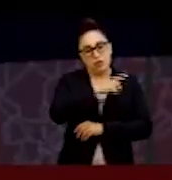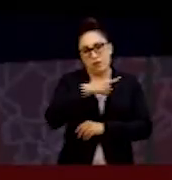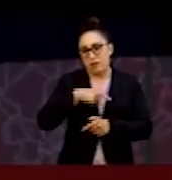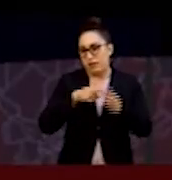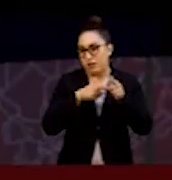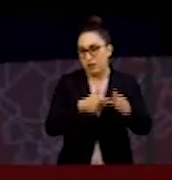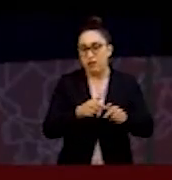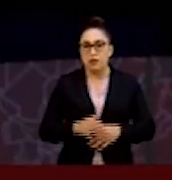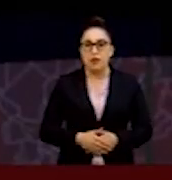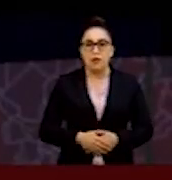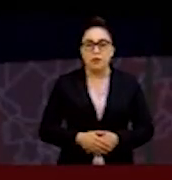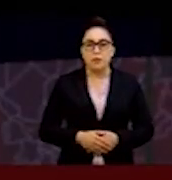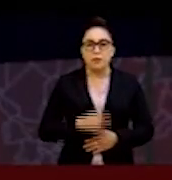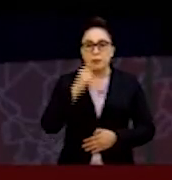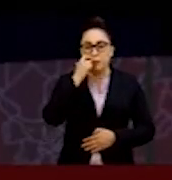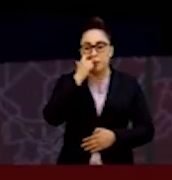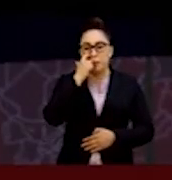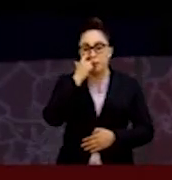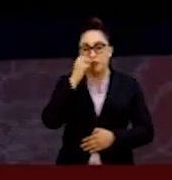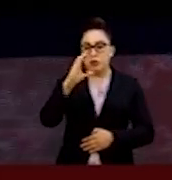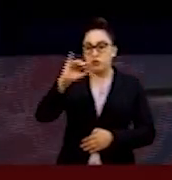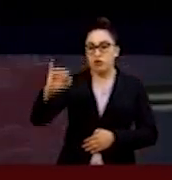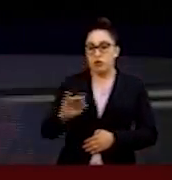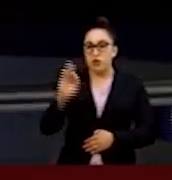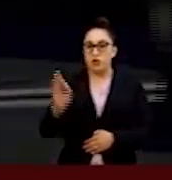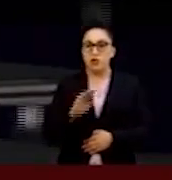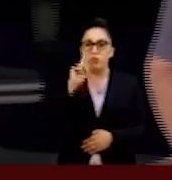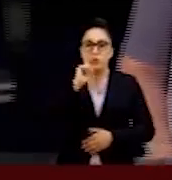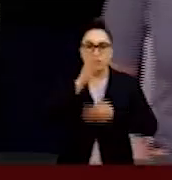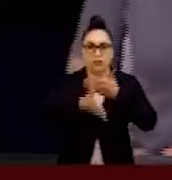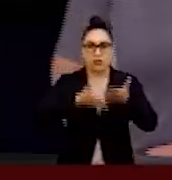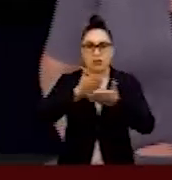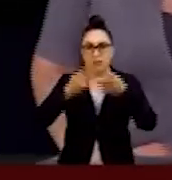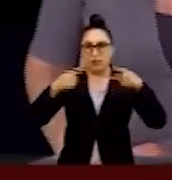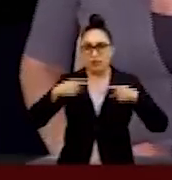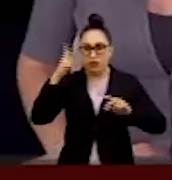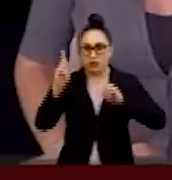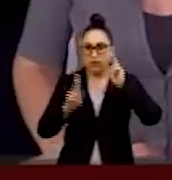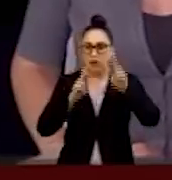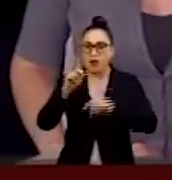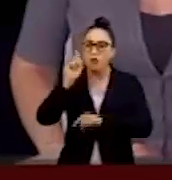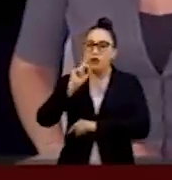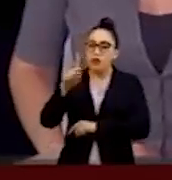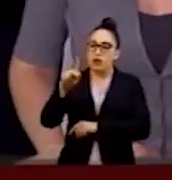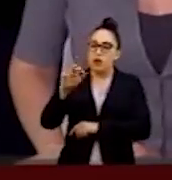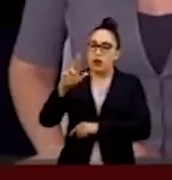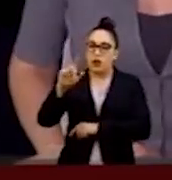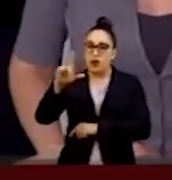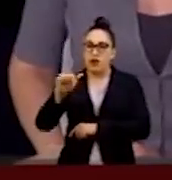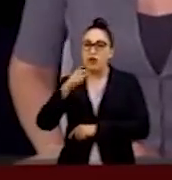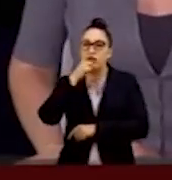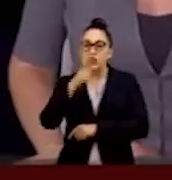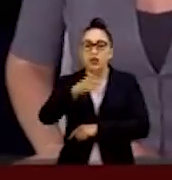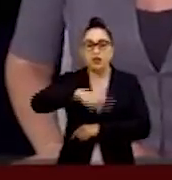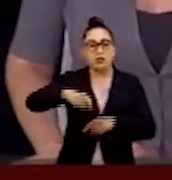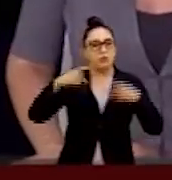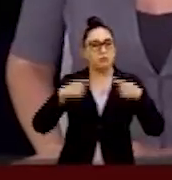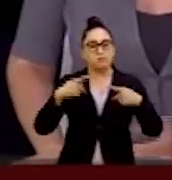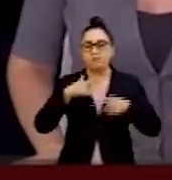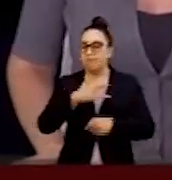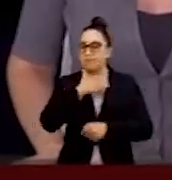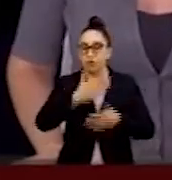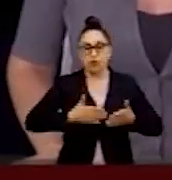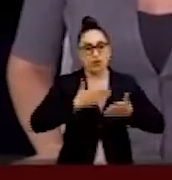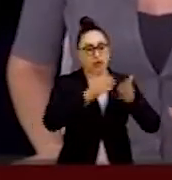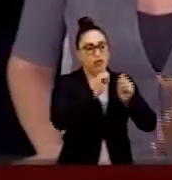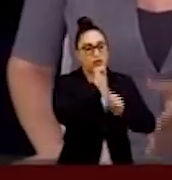La visitadora del Consejo de la Judicatura Federal, Carolina Villagrán, reconoció que actualmente la ciudadanía no confía en el Poder Judicial, por lo que